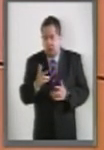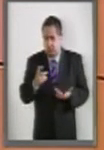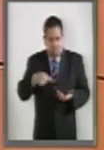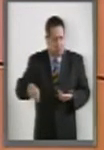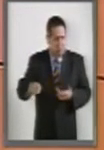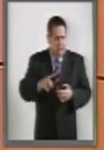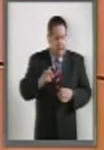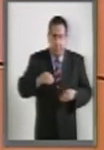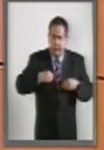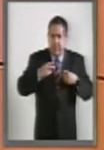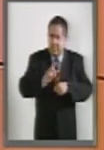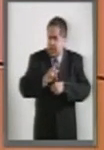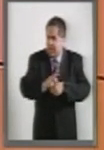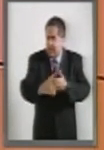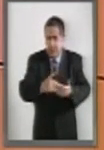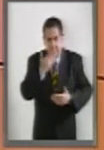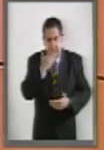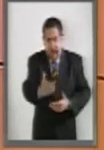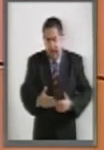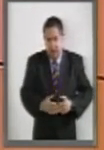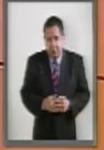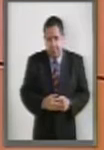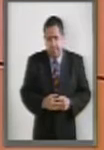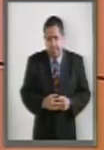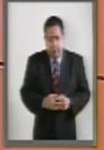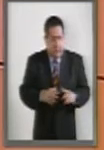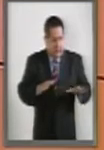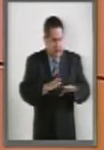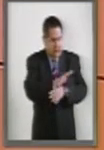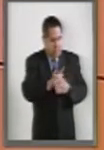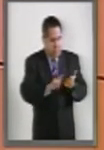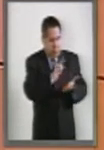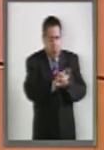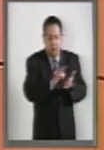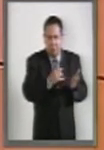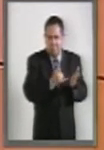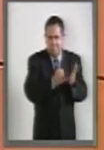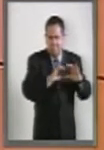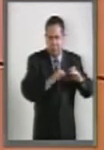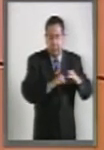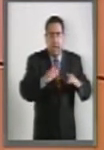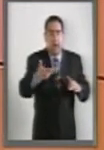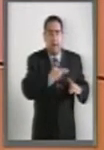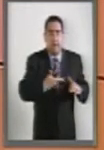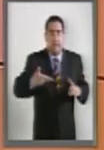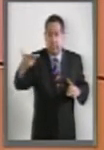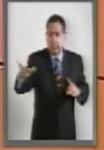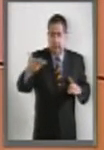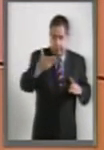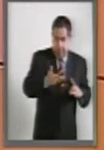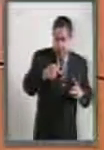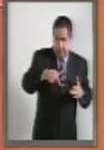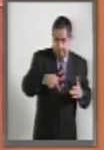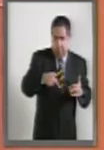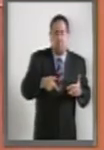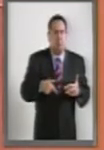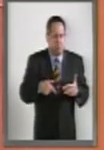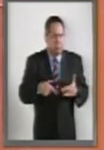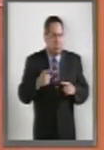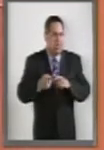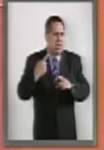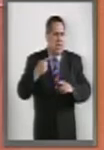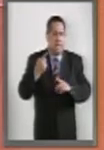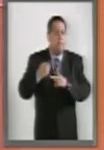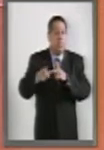de las personas. La agenda de reformas legislativas presentadas por el presidente de la República a principios